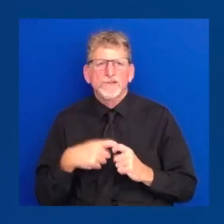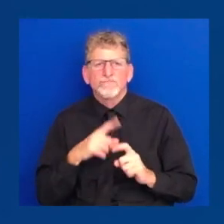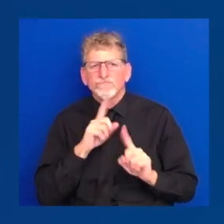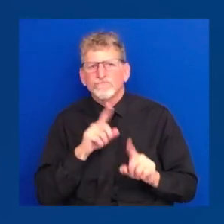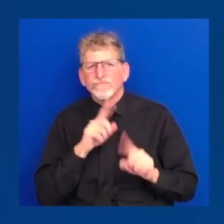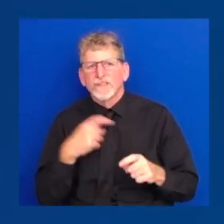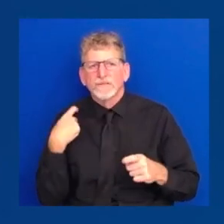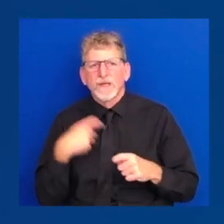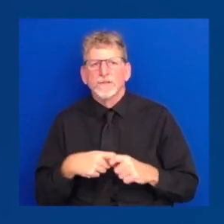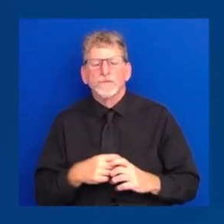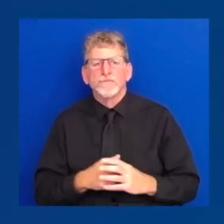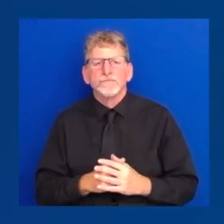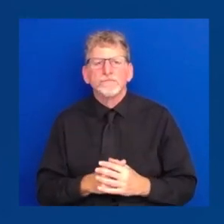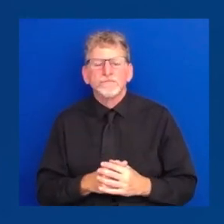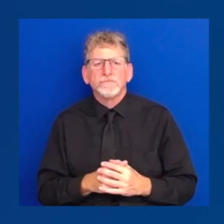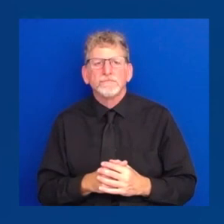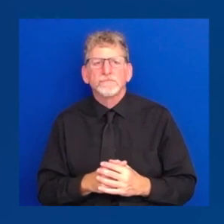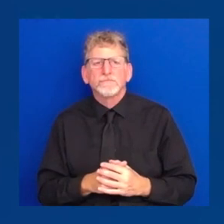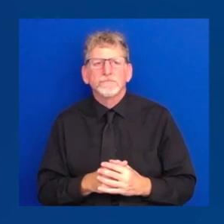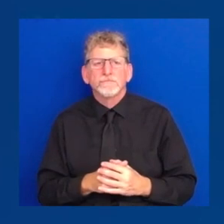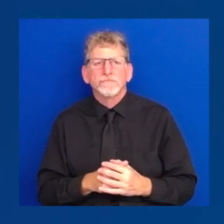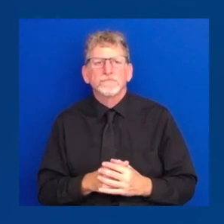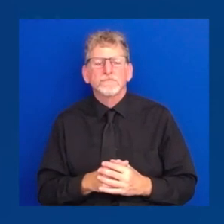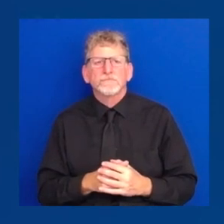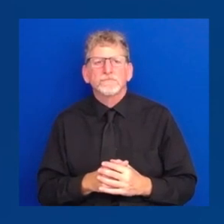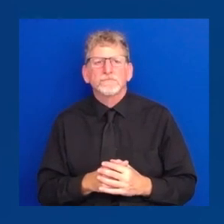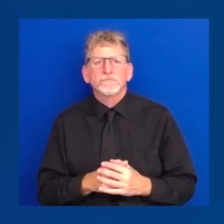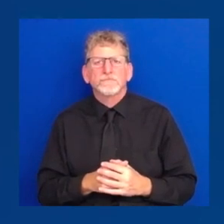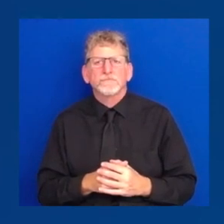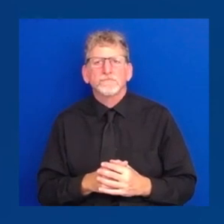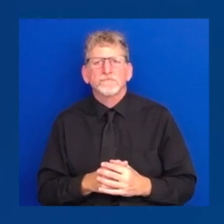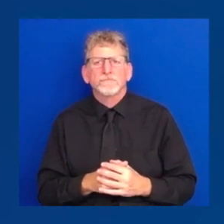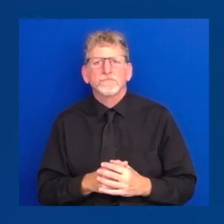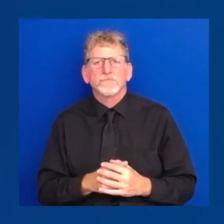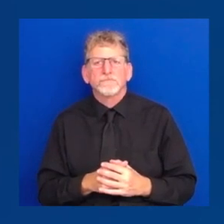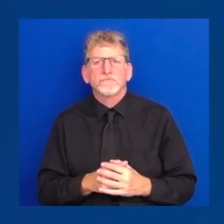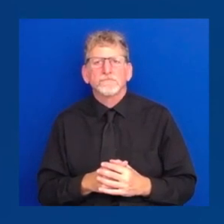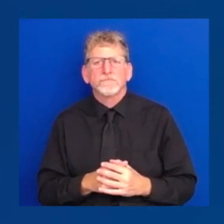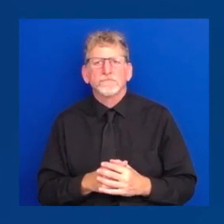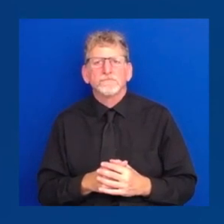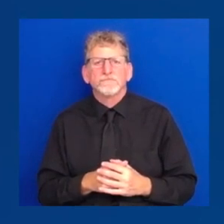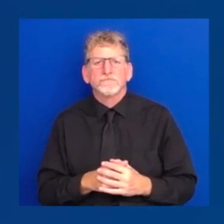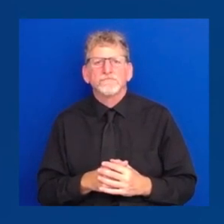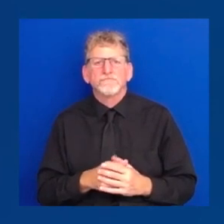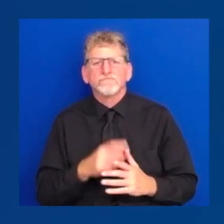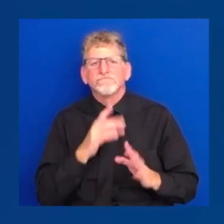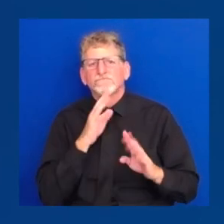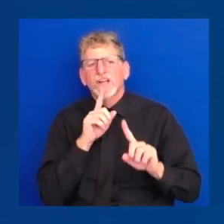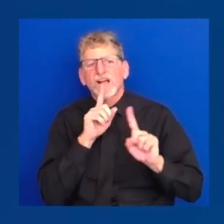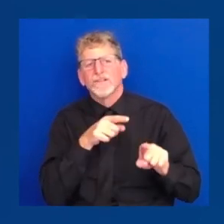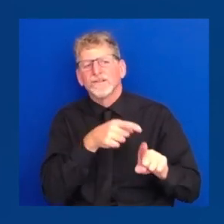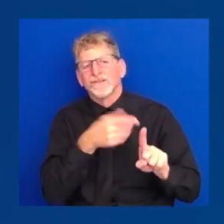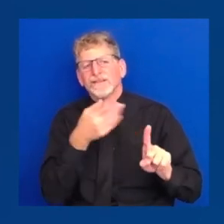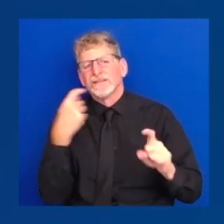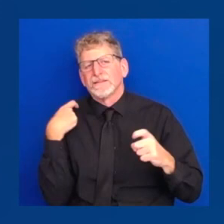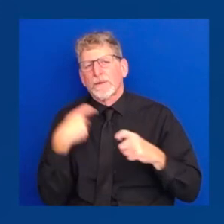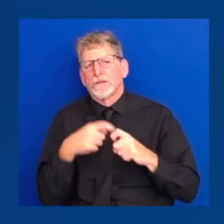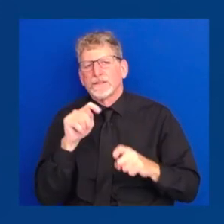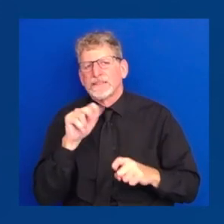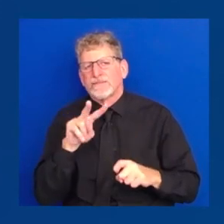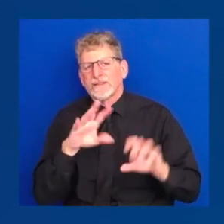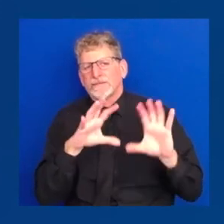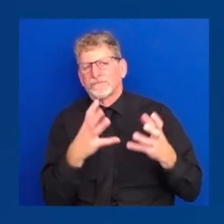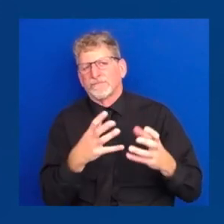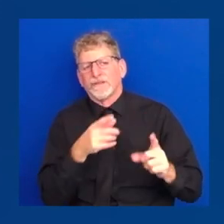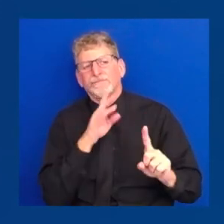trabajado como expertos para darnos lo que necesitamos para poder avanzar. La vacuna es importante. Siempre